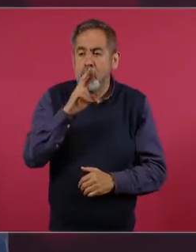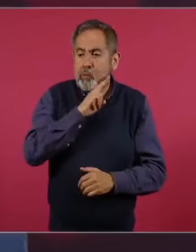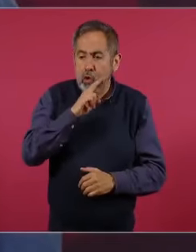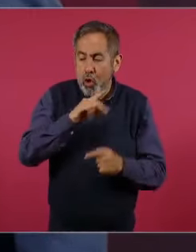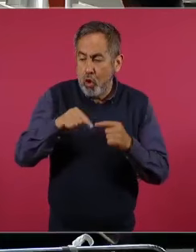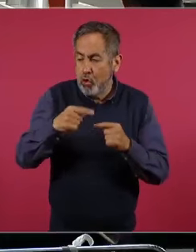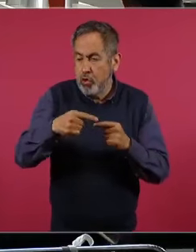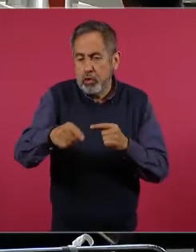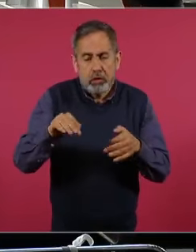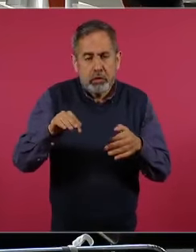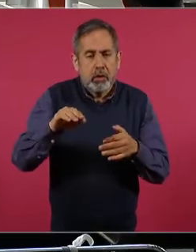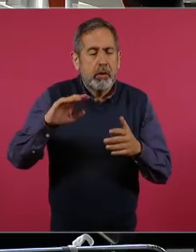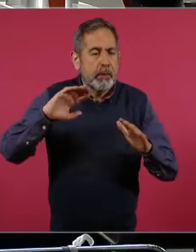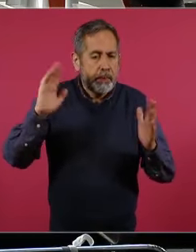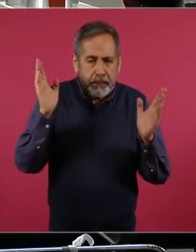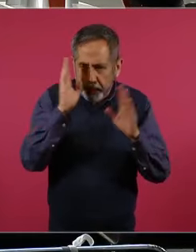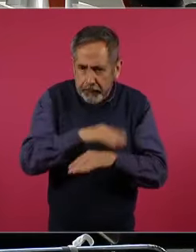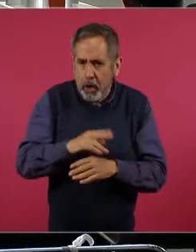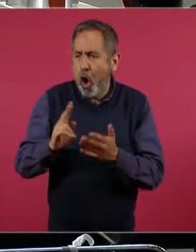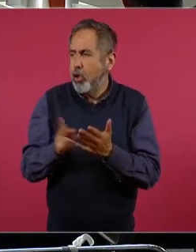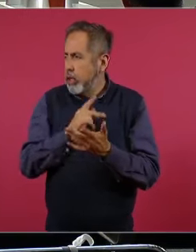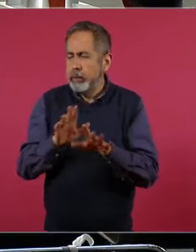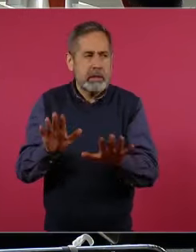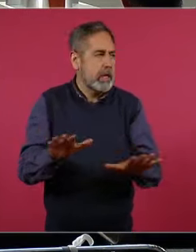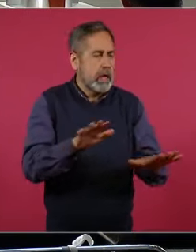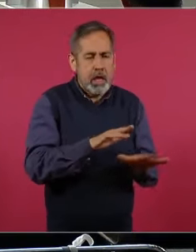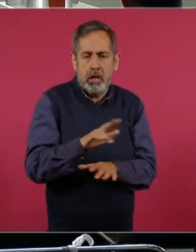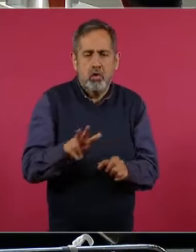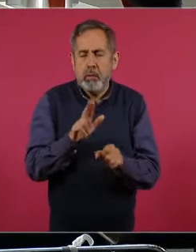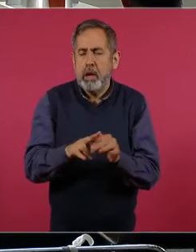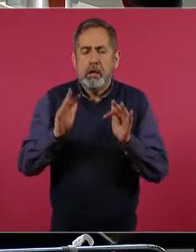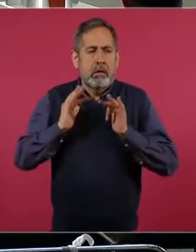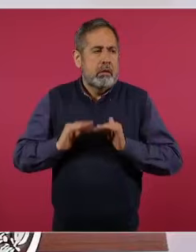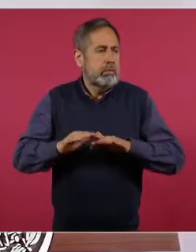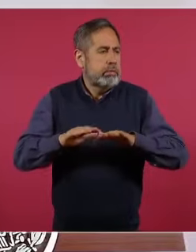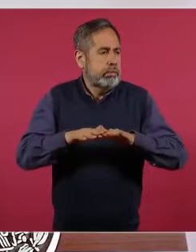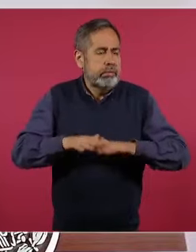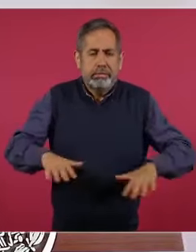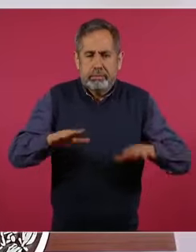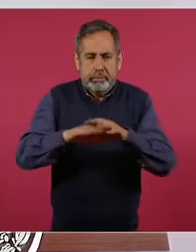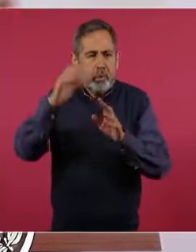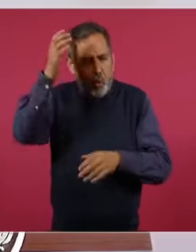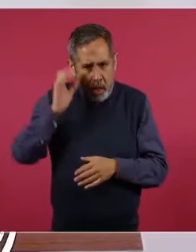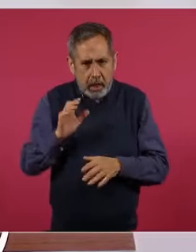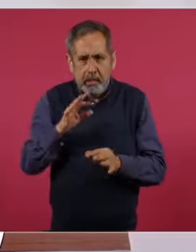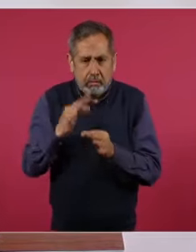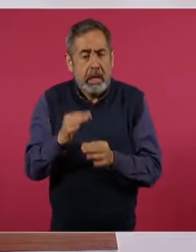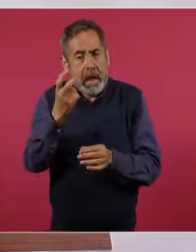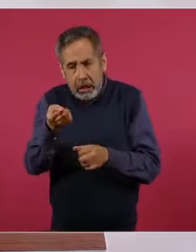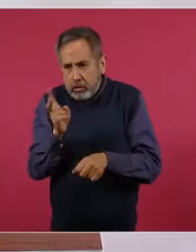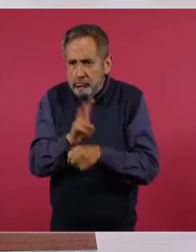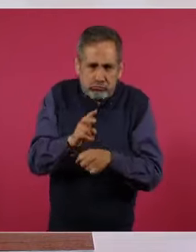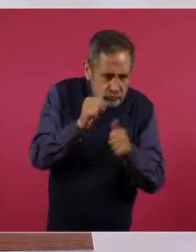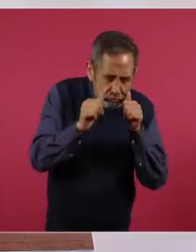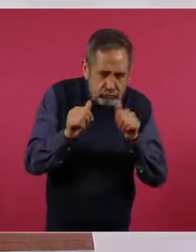pronto regrese la normalidad completa a Culiacán. Y en eso estamos.